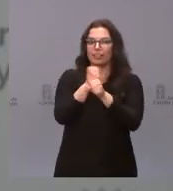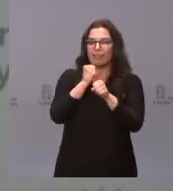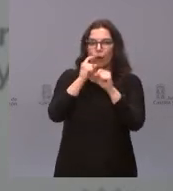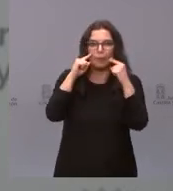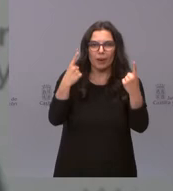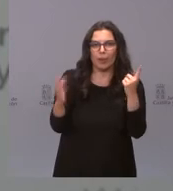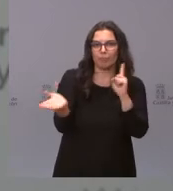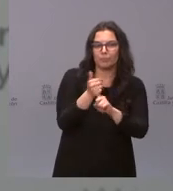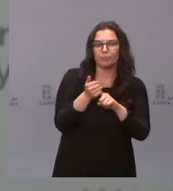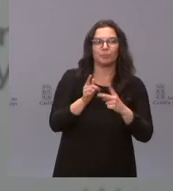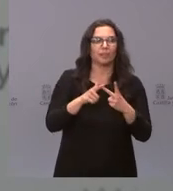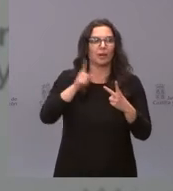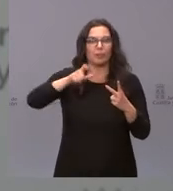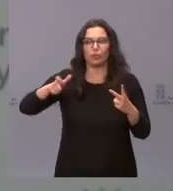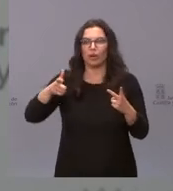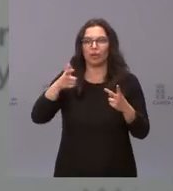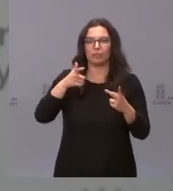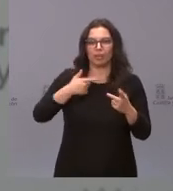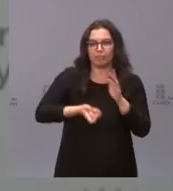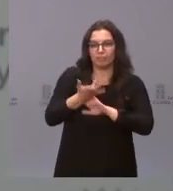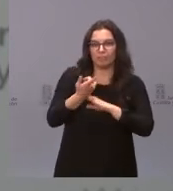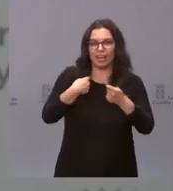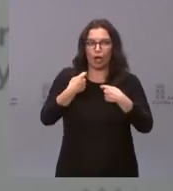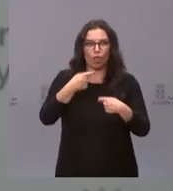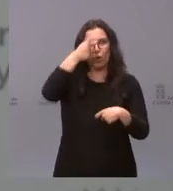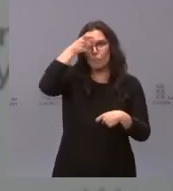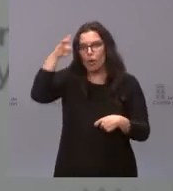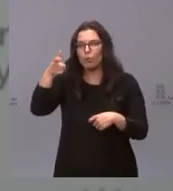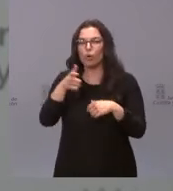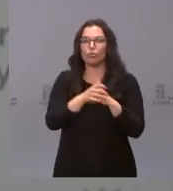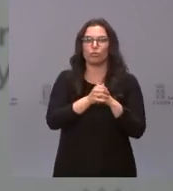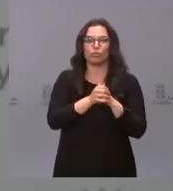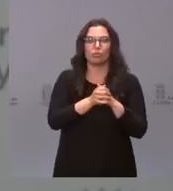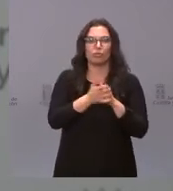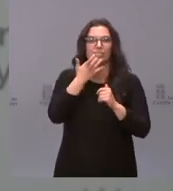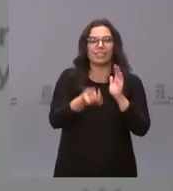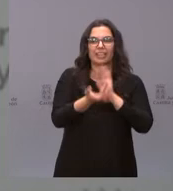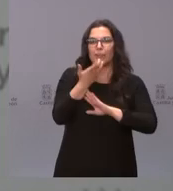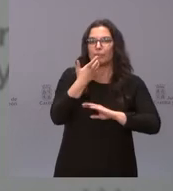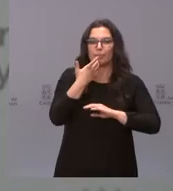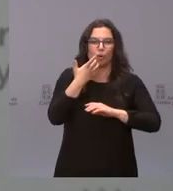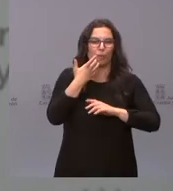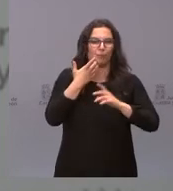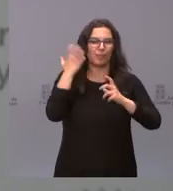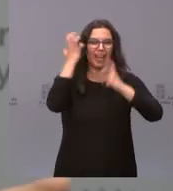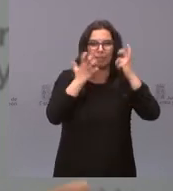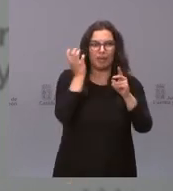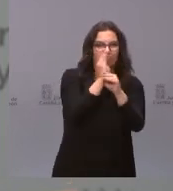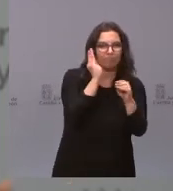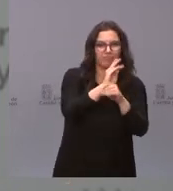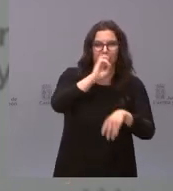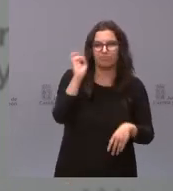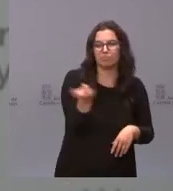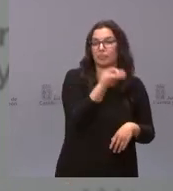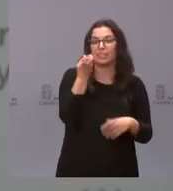de personas que van a desarrollar un negocio en el mundo rural quien pone una explotación de cualquier característica y sencillamente